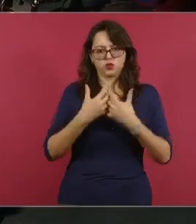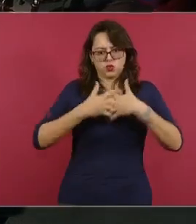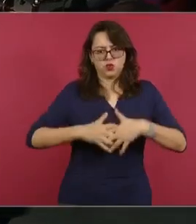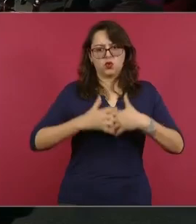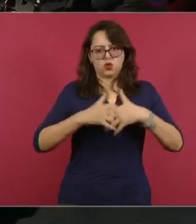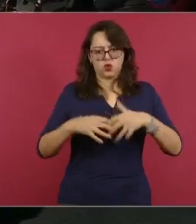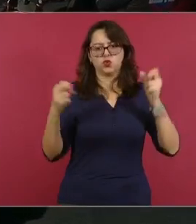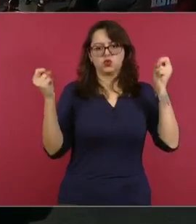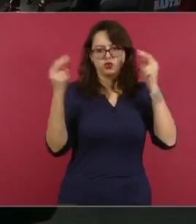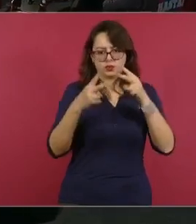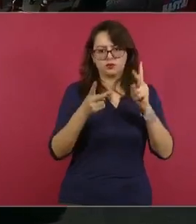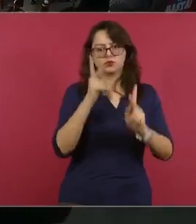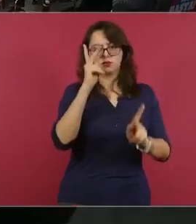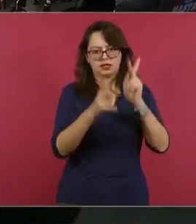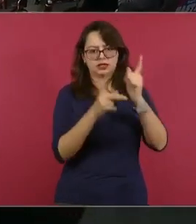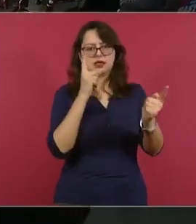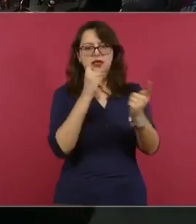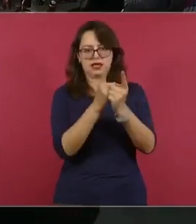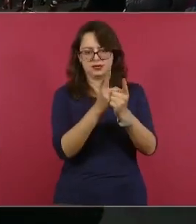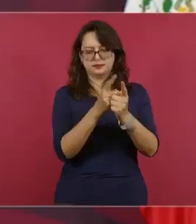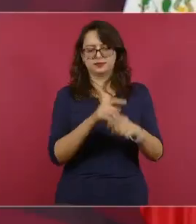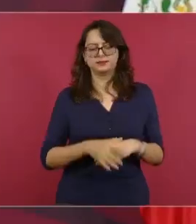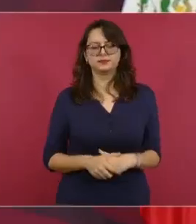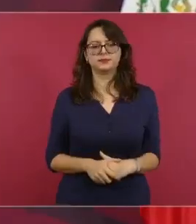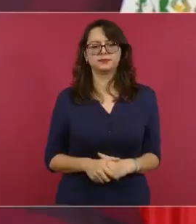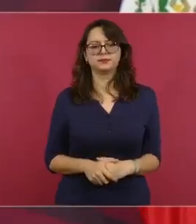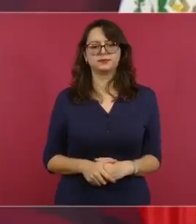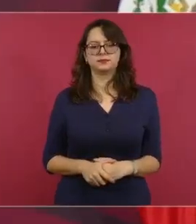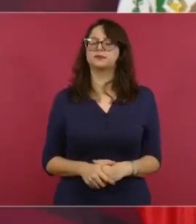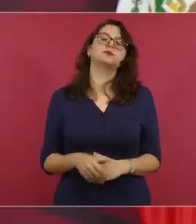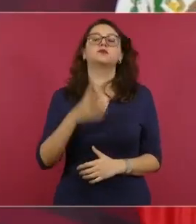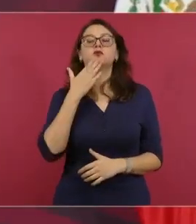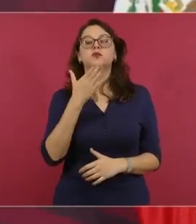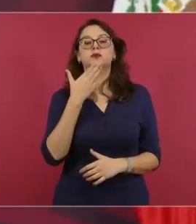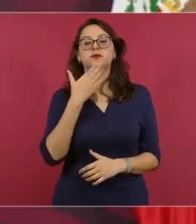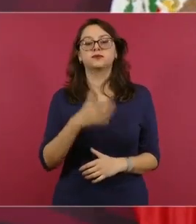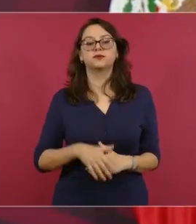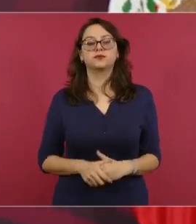refinería, para que hables con él. ¿Sí?